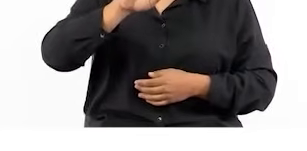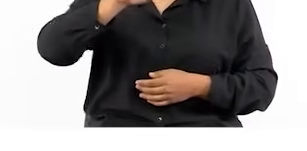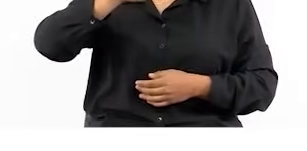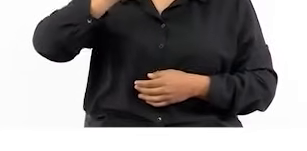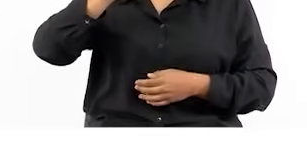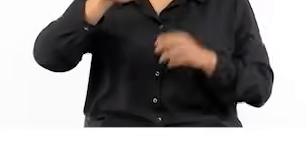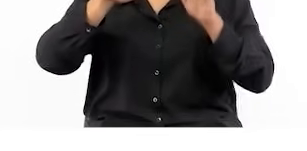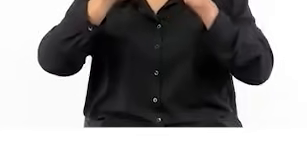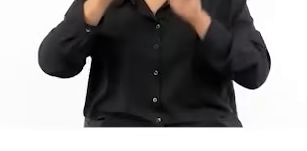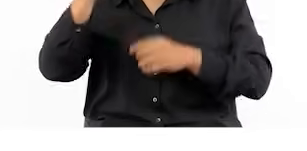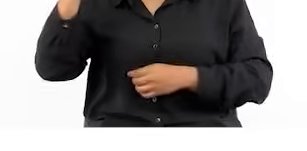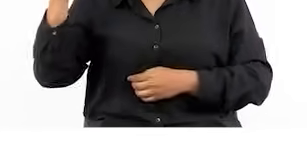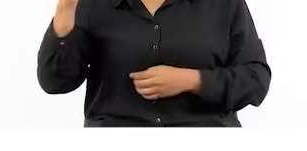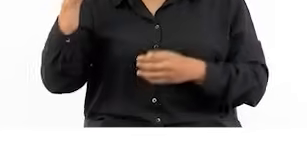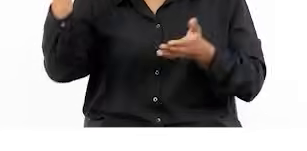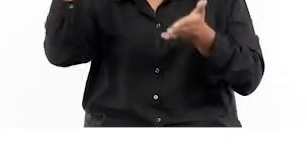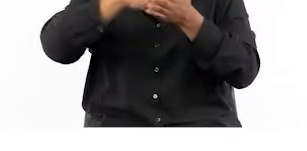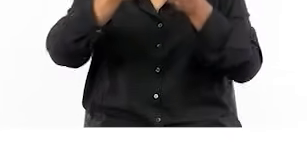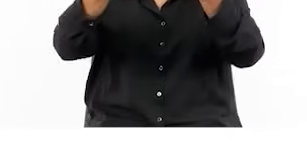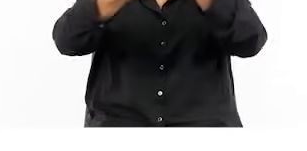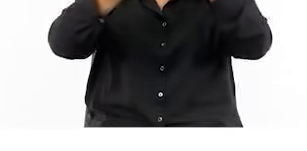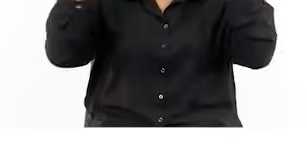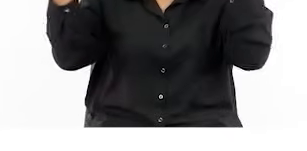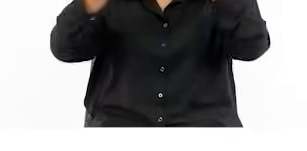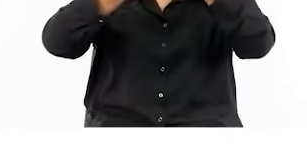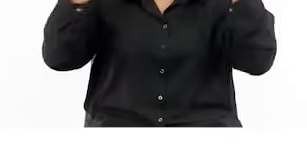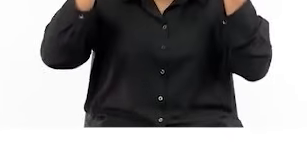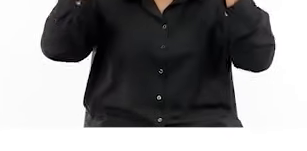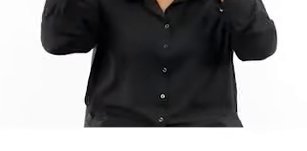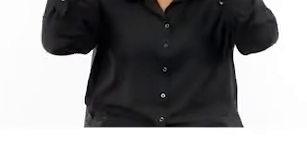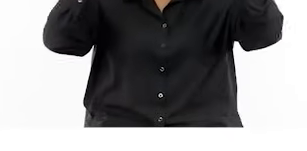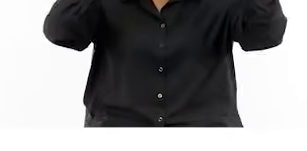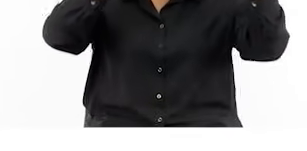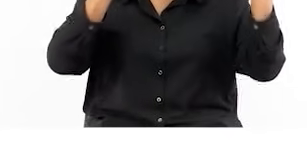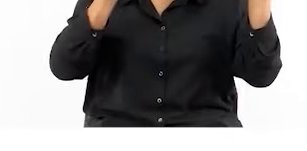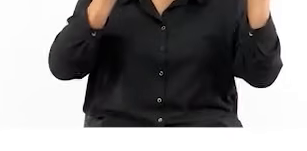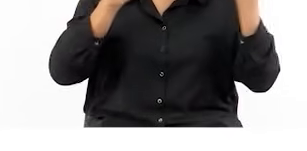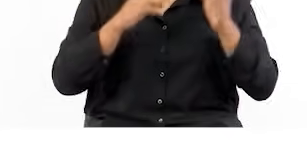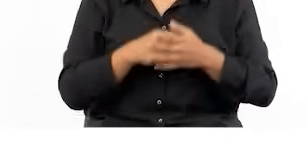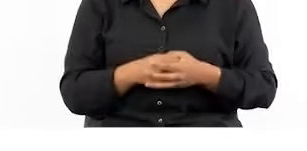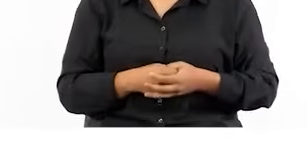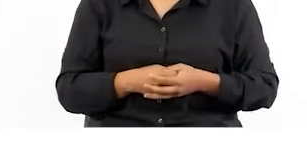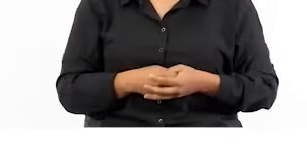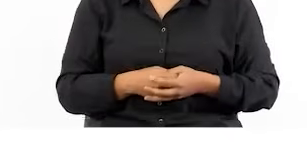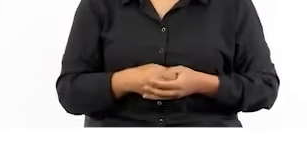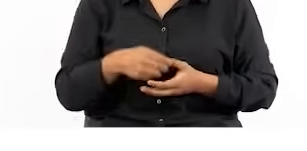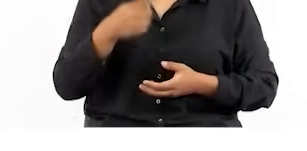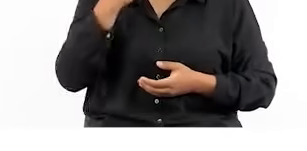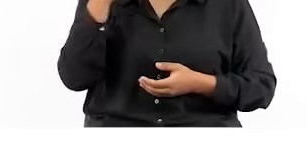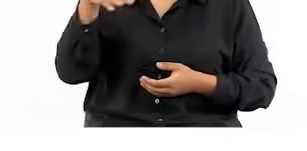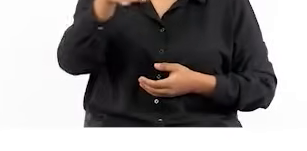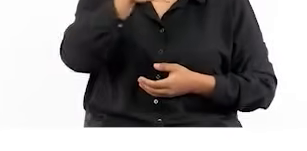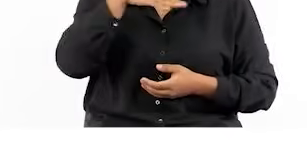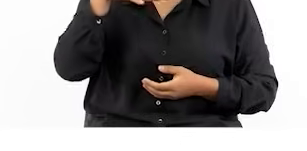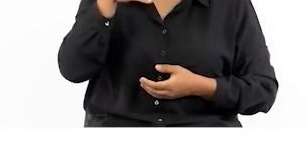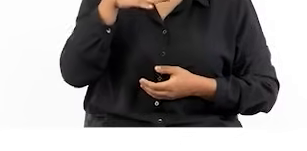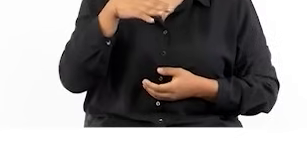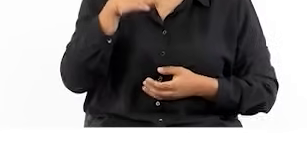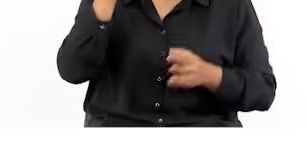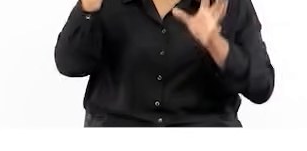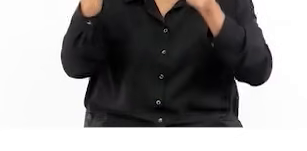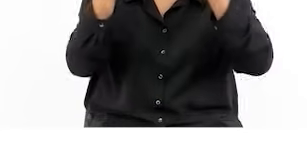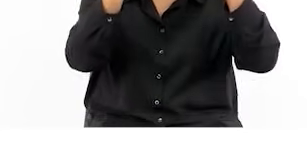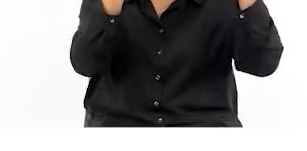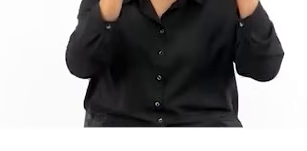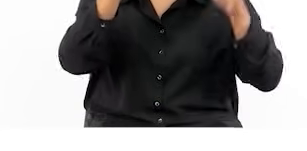400.000 millones de estrellas. Pero esto es algo sorprendente. La formación de las estrellas ocurre